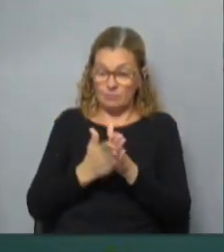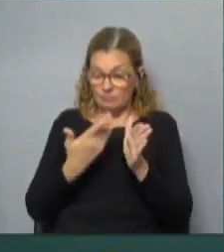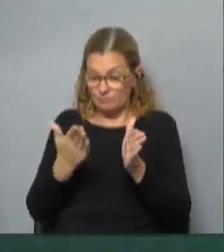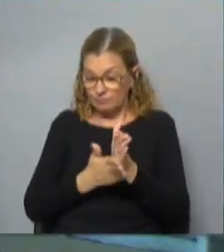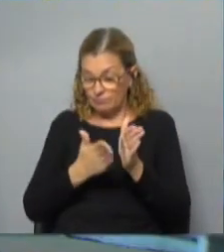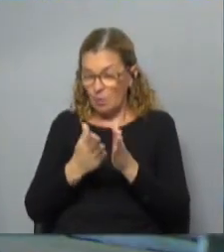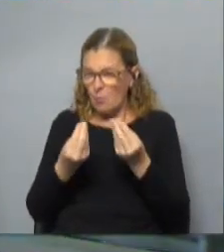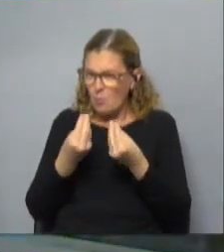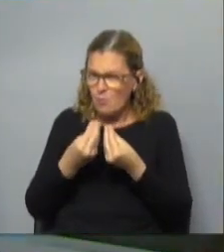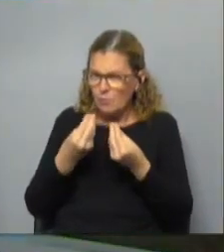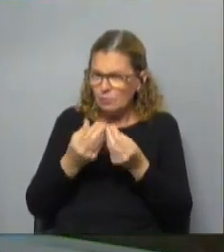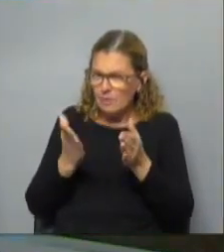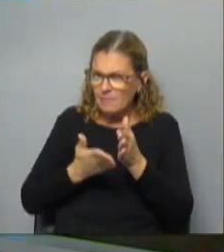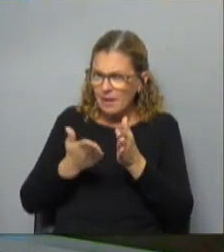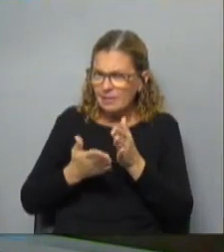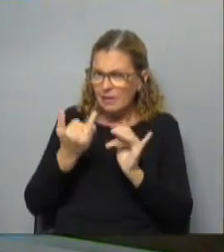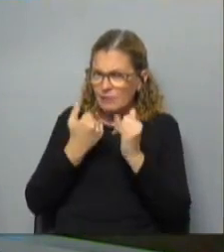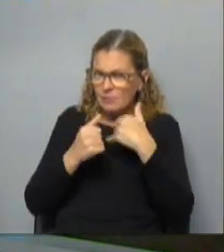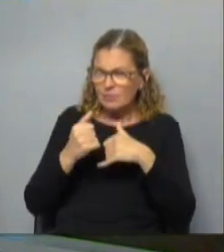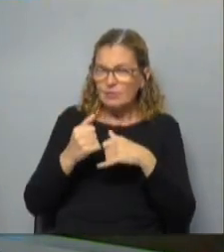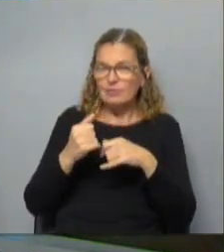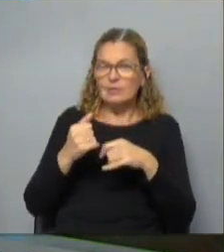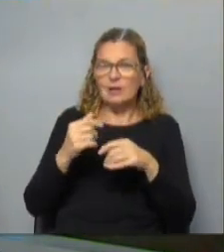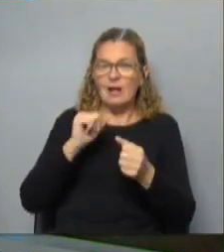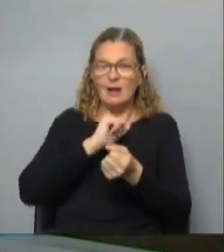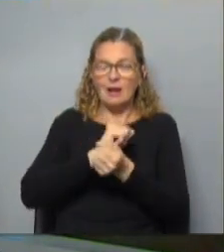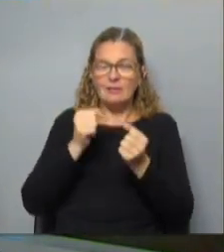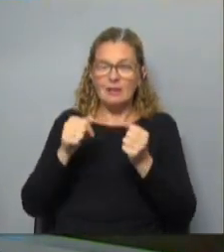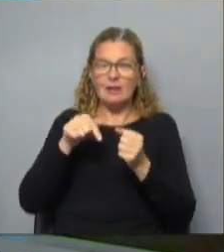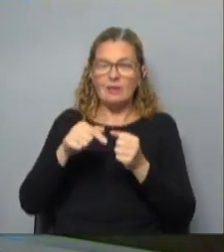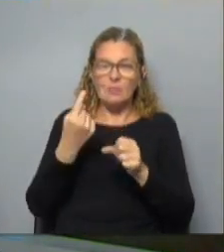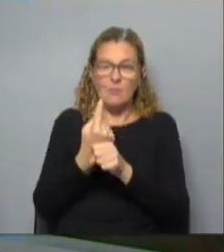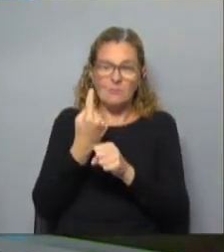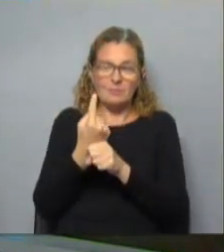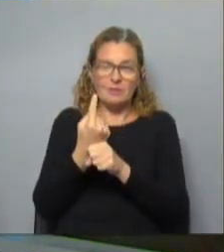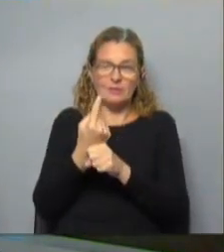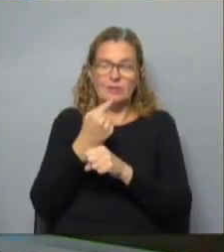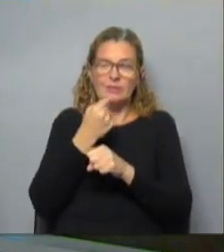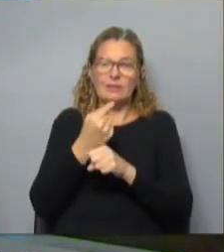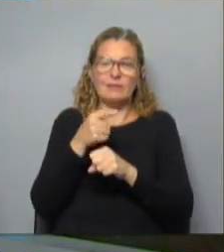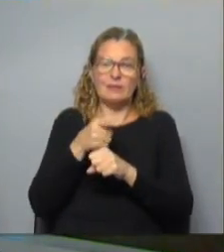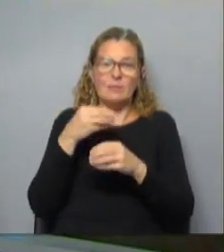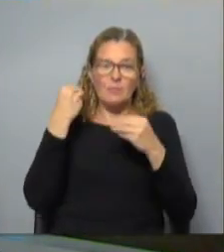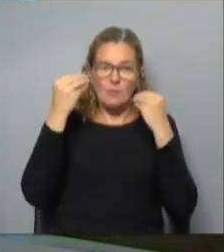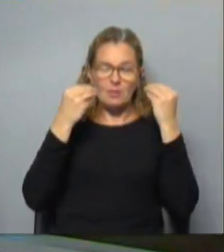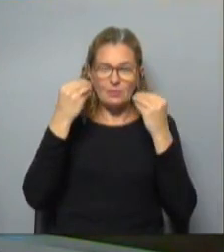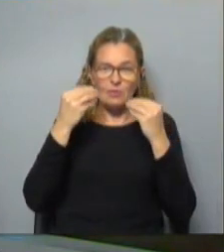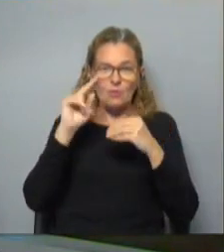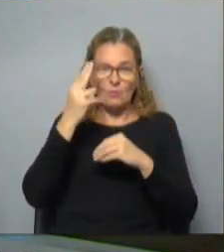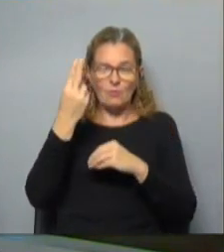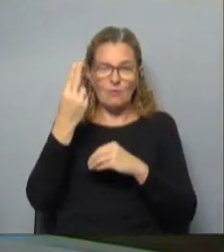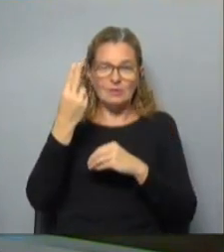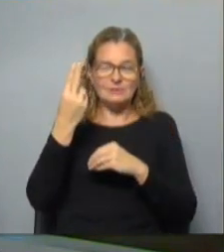este informe a la situación de las cárceles en nuestro país señalan bueno como primer argumento para esta preocupación que uruguay